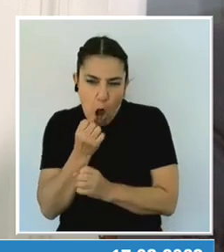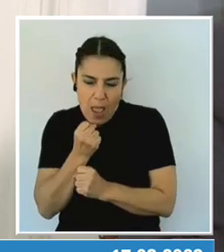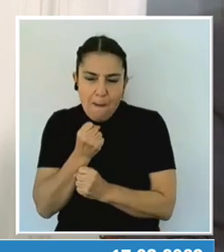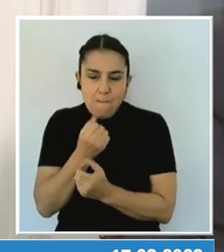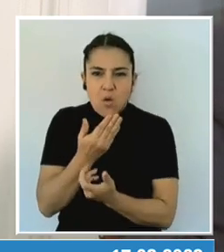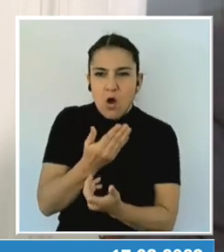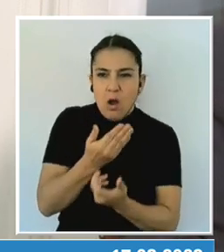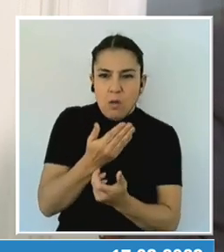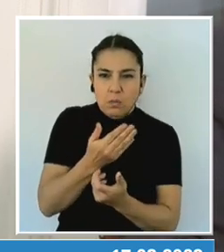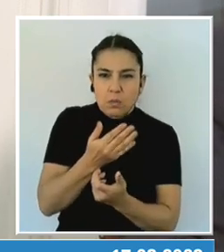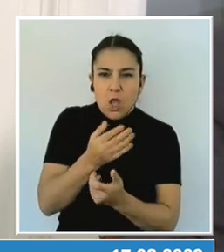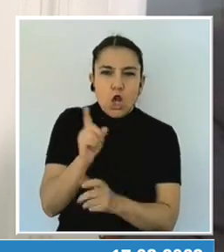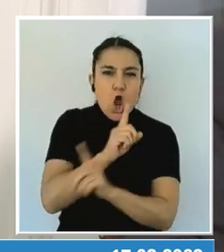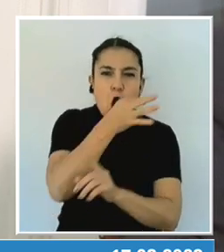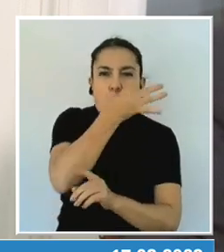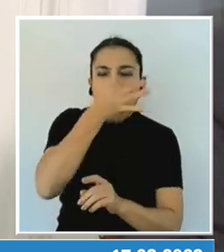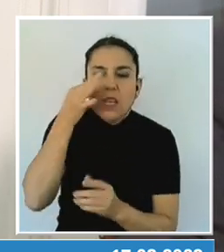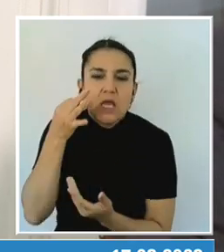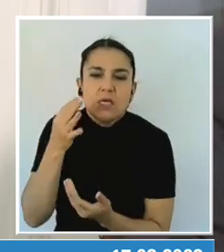es afán de